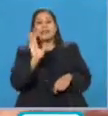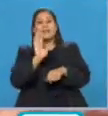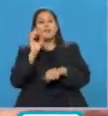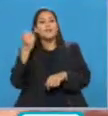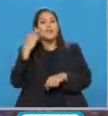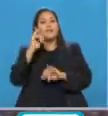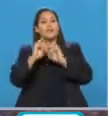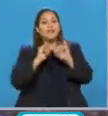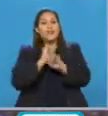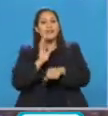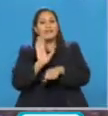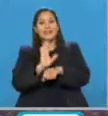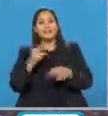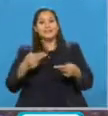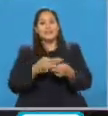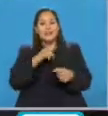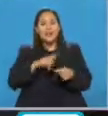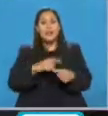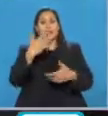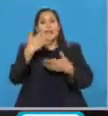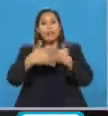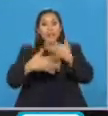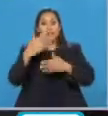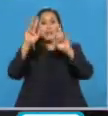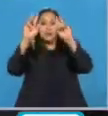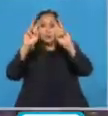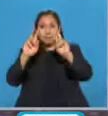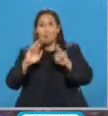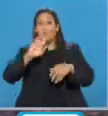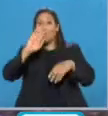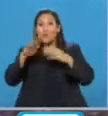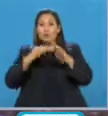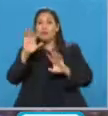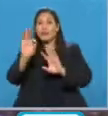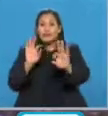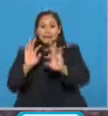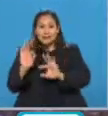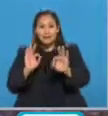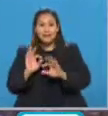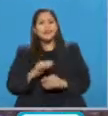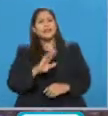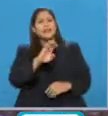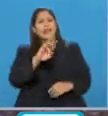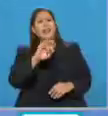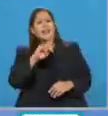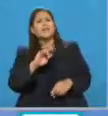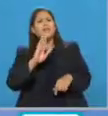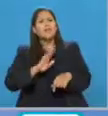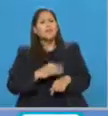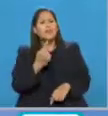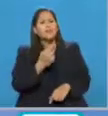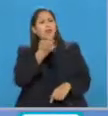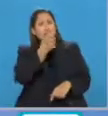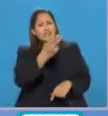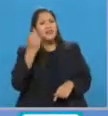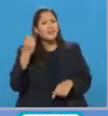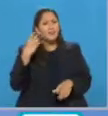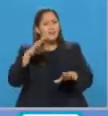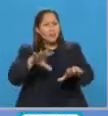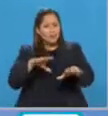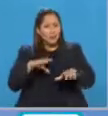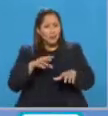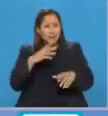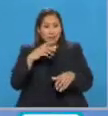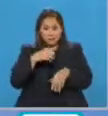Foro Internacional de la Cineteca, 15 películas de todo el mundo. Ay. Eric, ¿por qué se realiza este tipo de foros? Digo, ya es